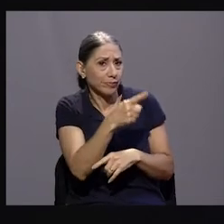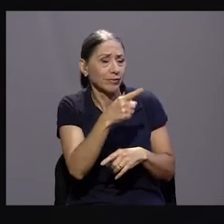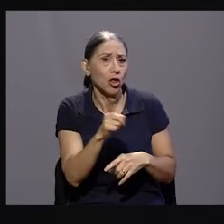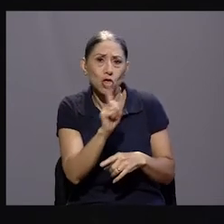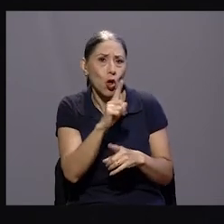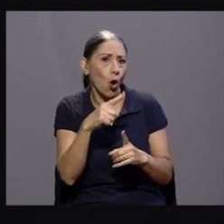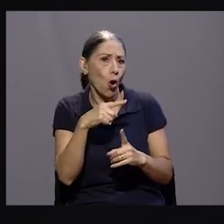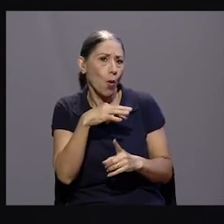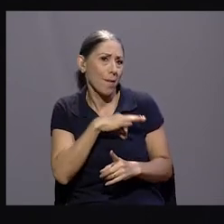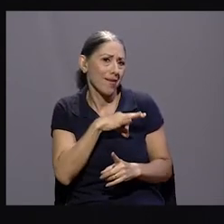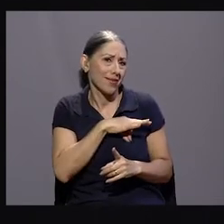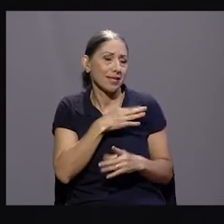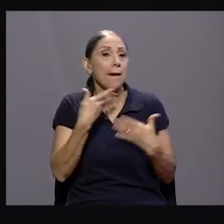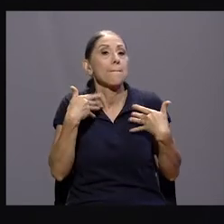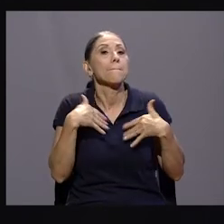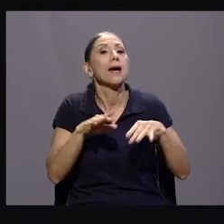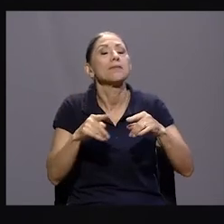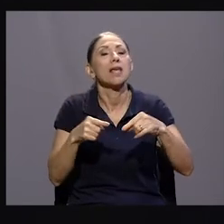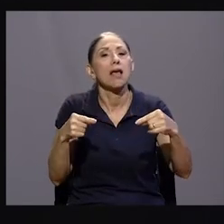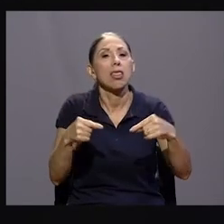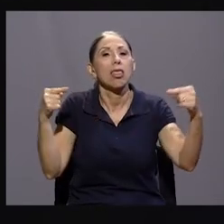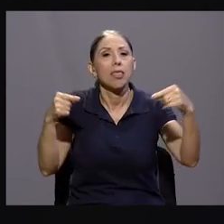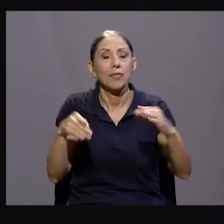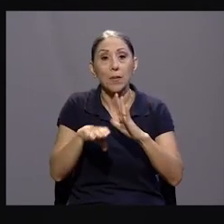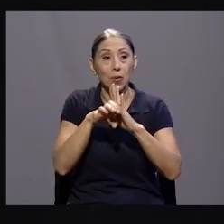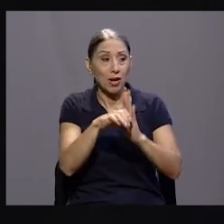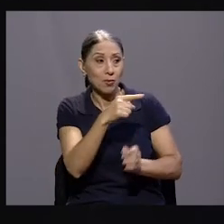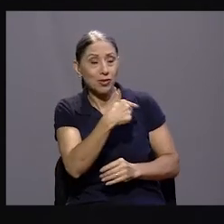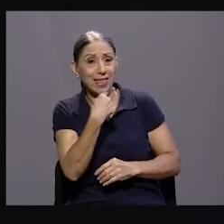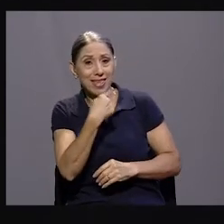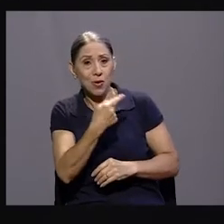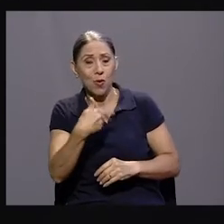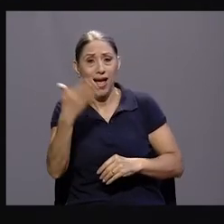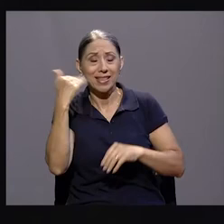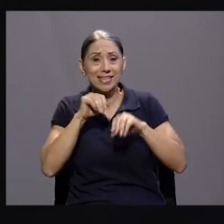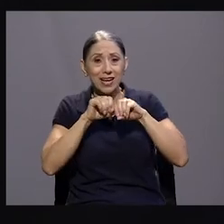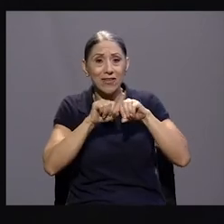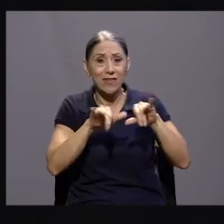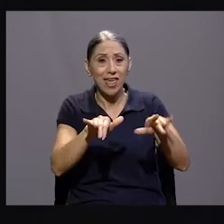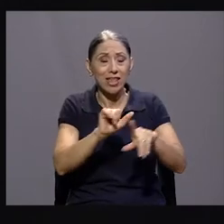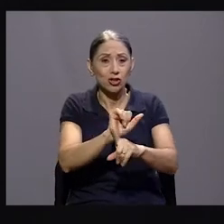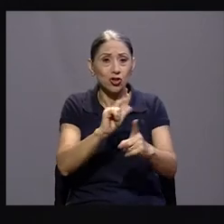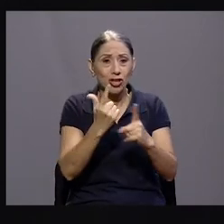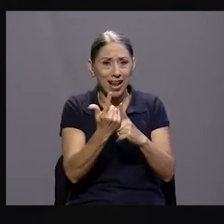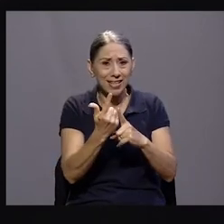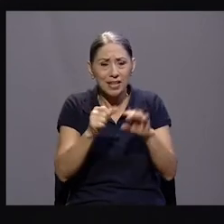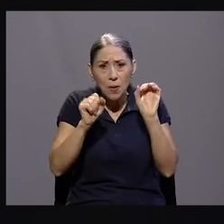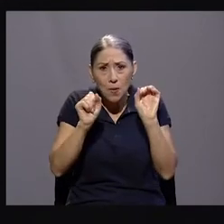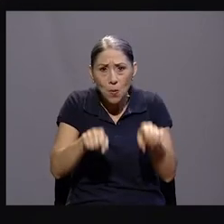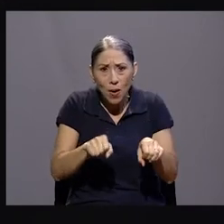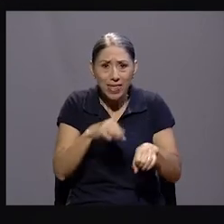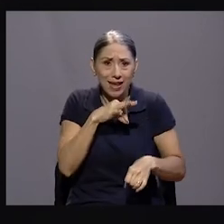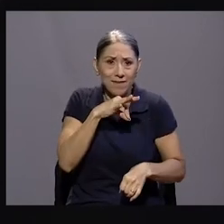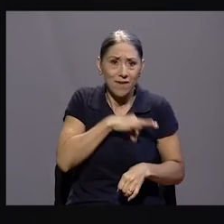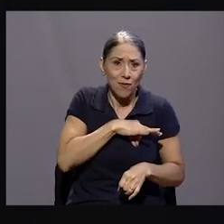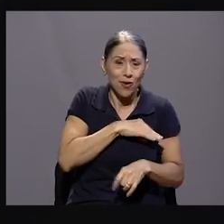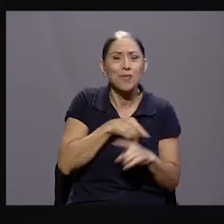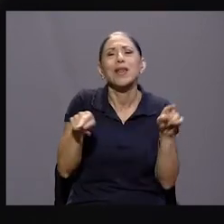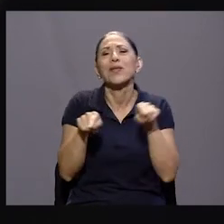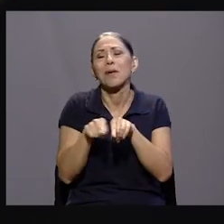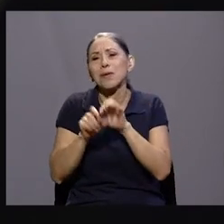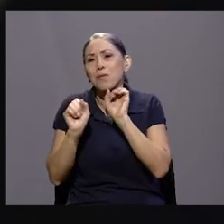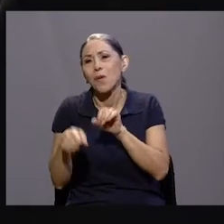que ya dijiste que son las redes sociales de cómo pueden jugar a favor pero también encontré quizás muchísimo más en contra